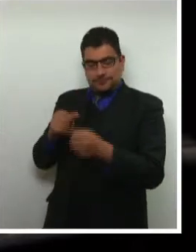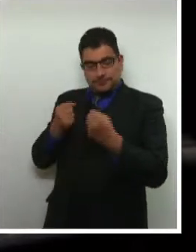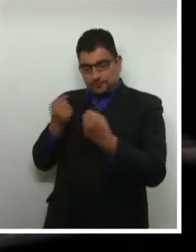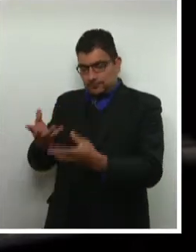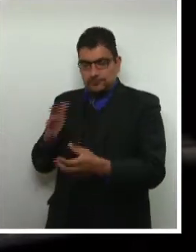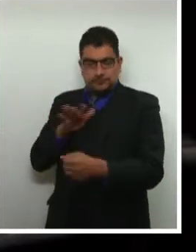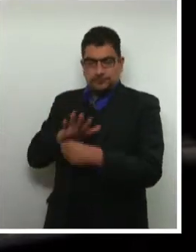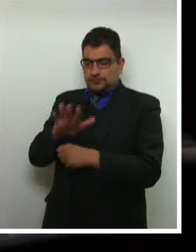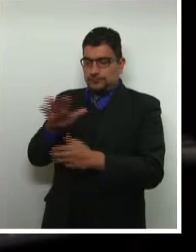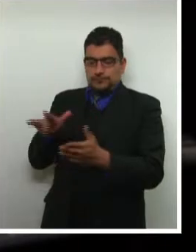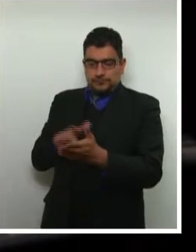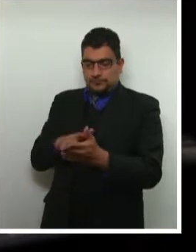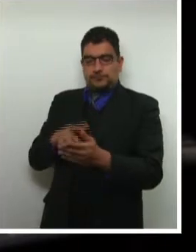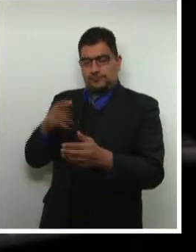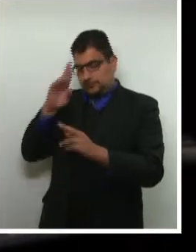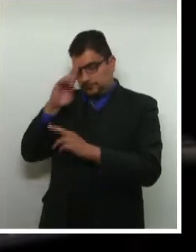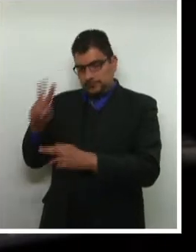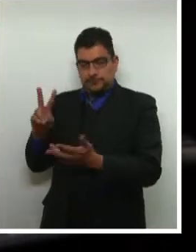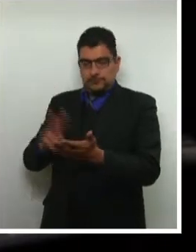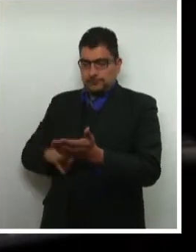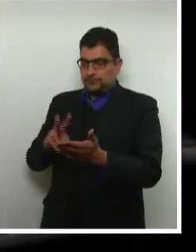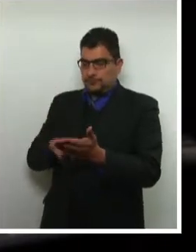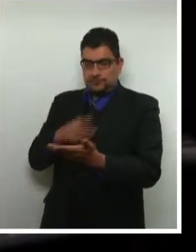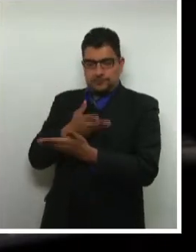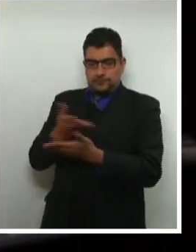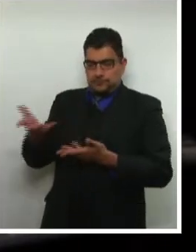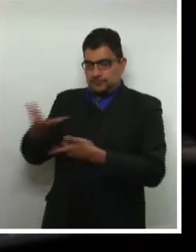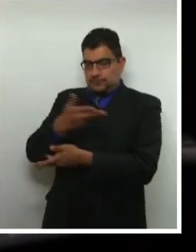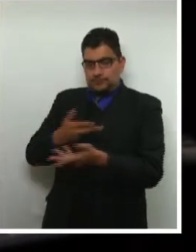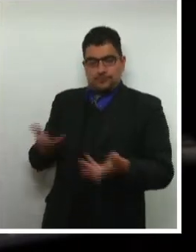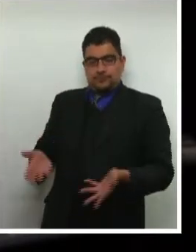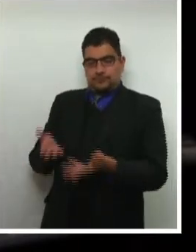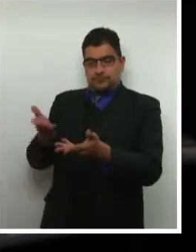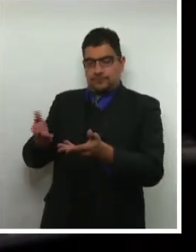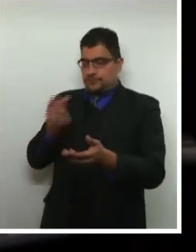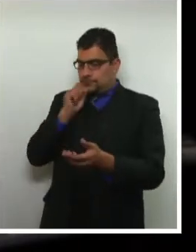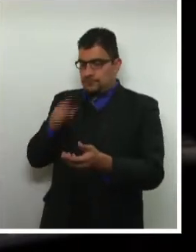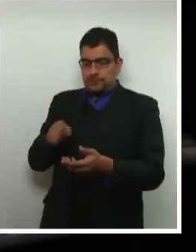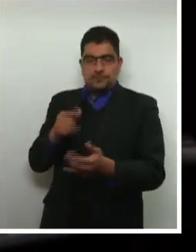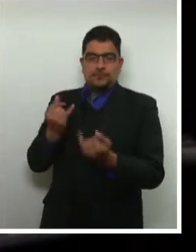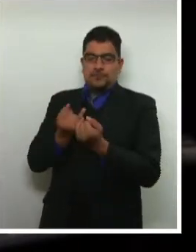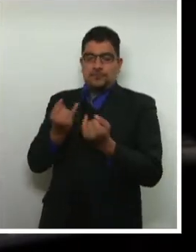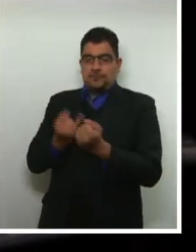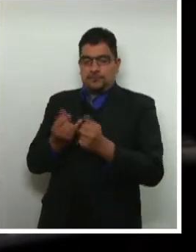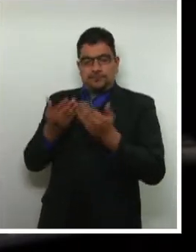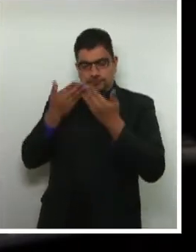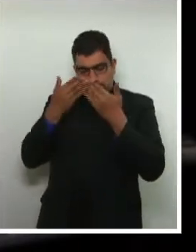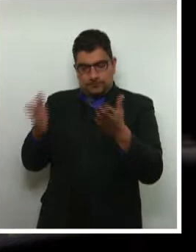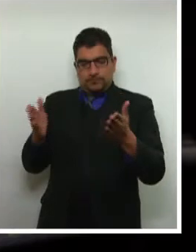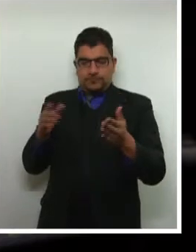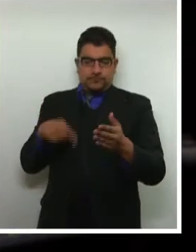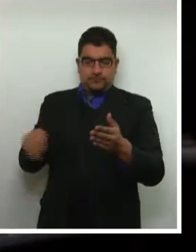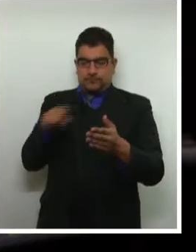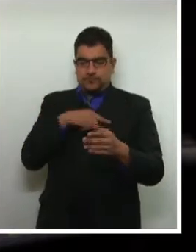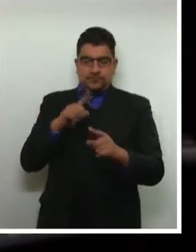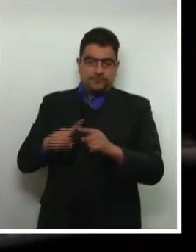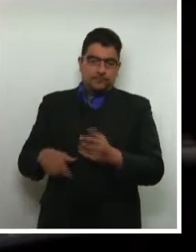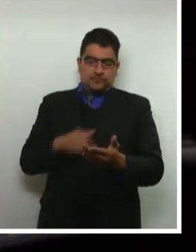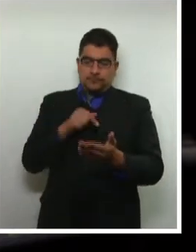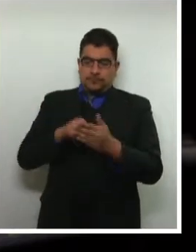mantener, respetar, promover e incluso ampliar el